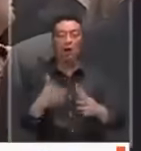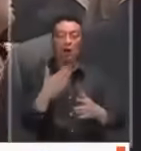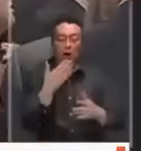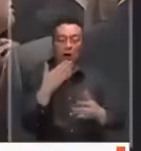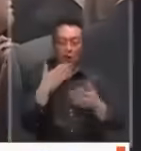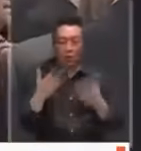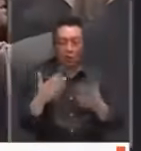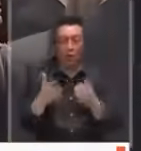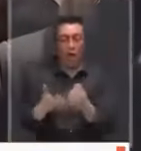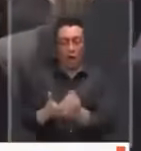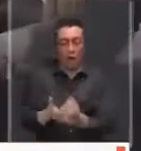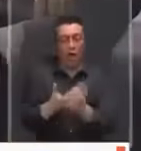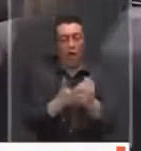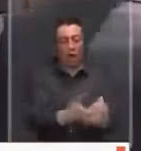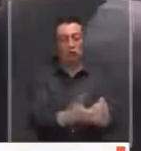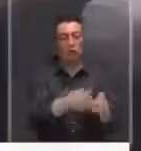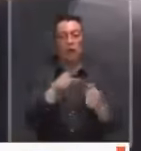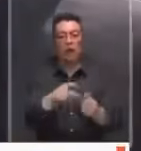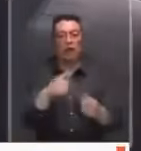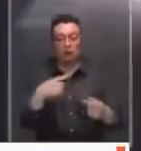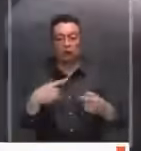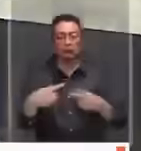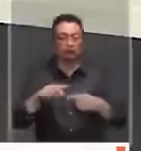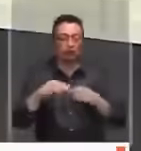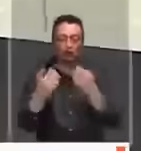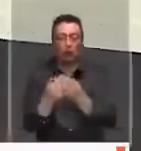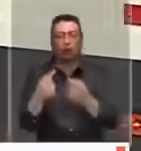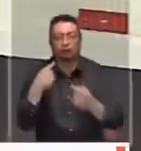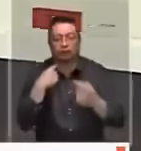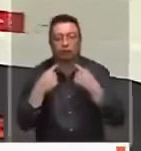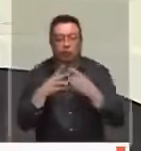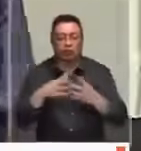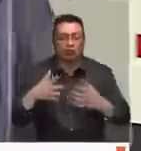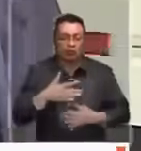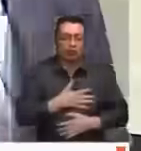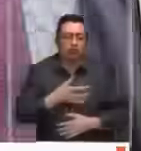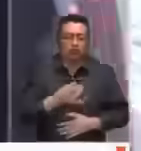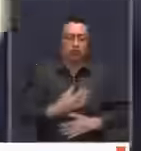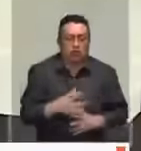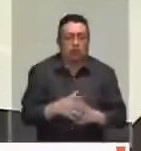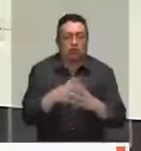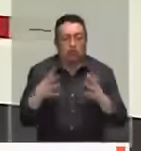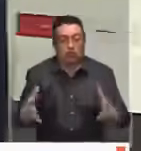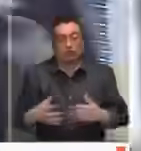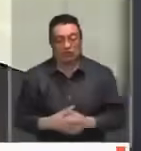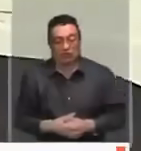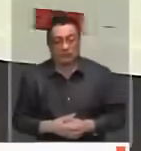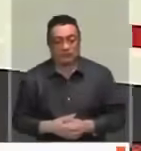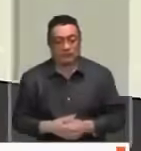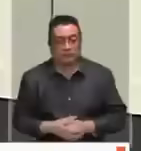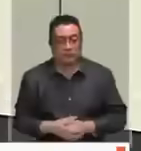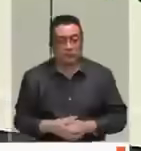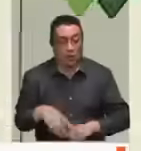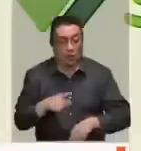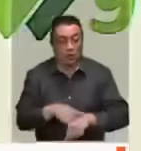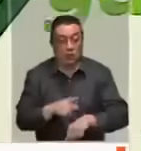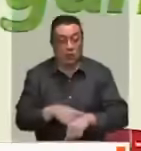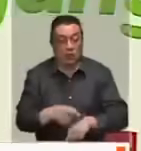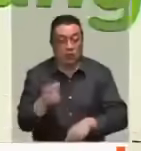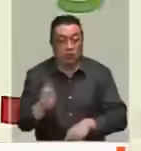lo ha ayudado a sobrellevar todo este momento que ha sido tan duro para muchos cercanos. Van a tener que correr porque están justito.